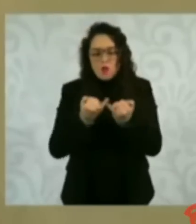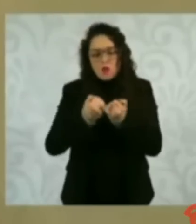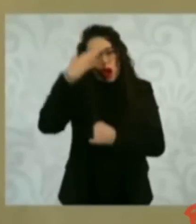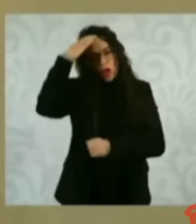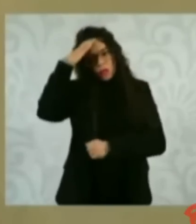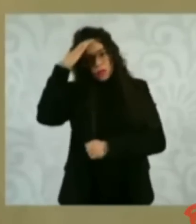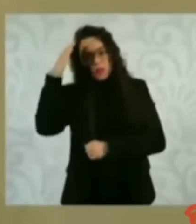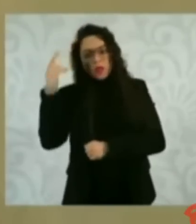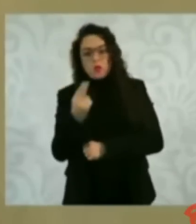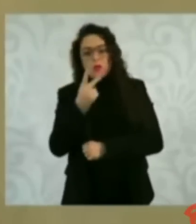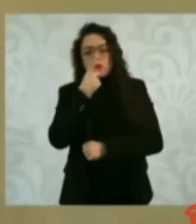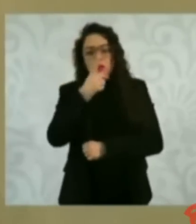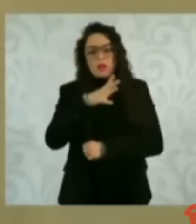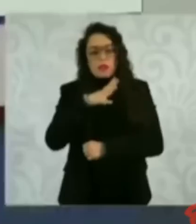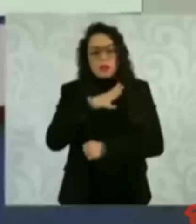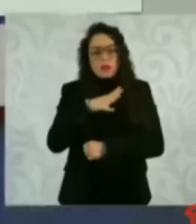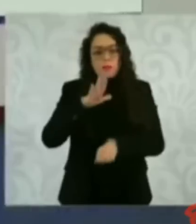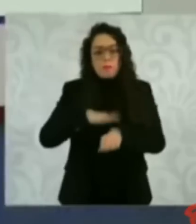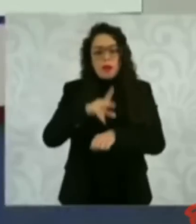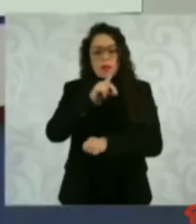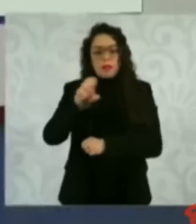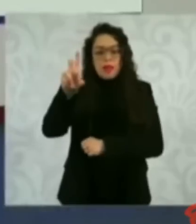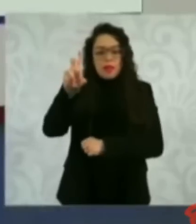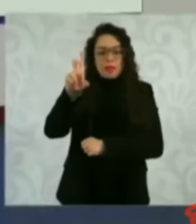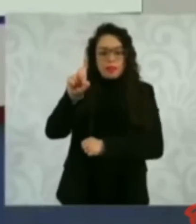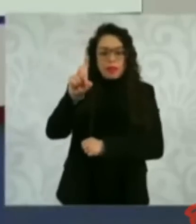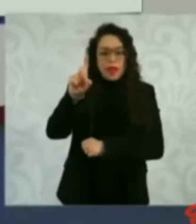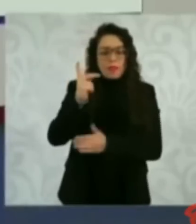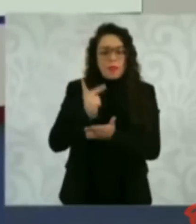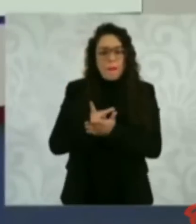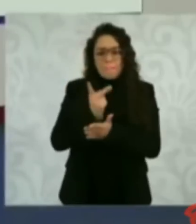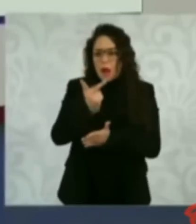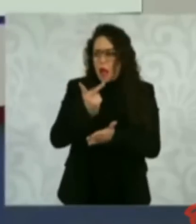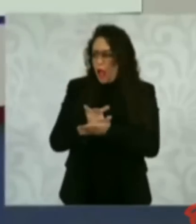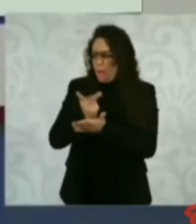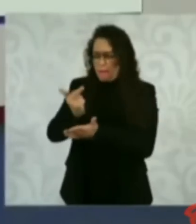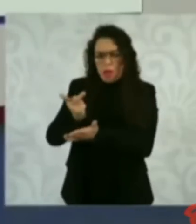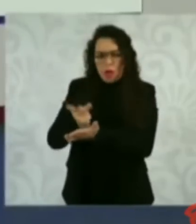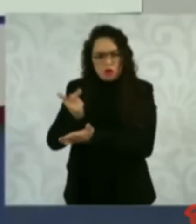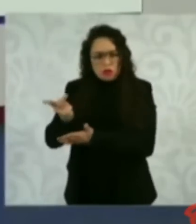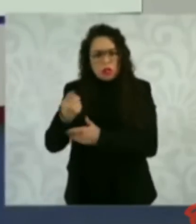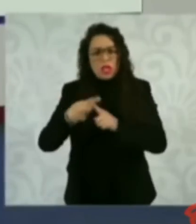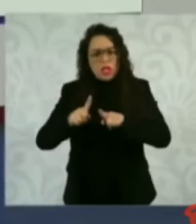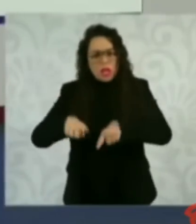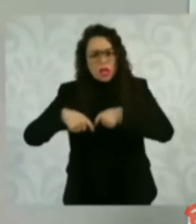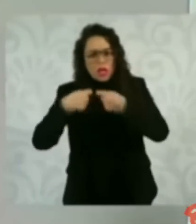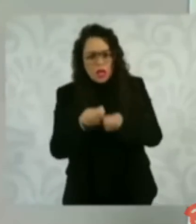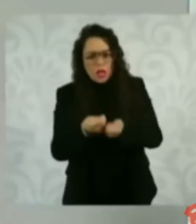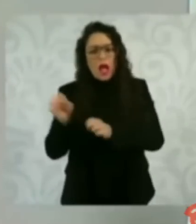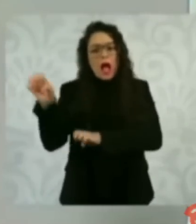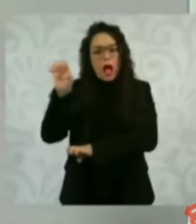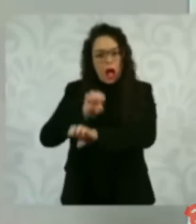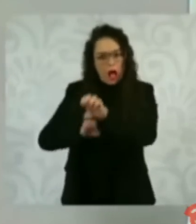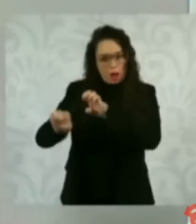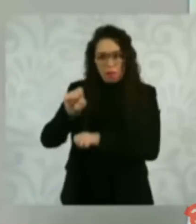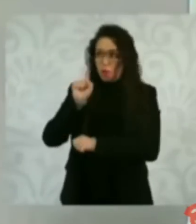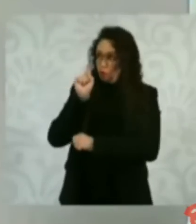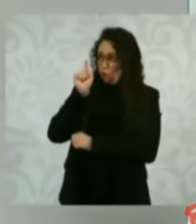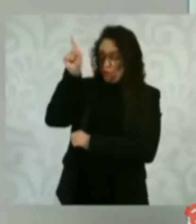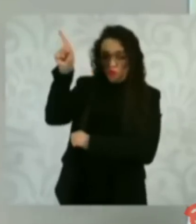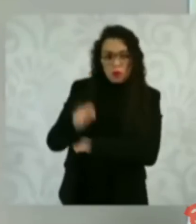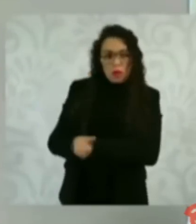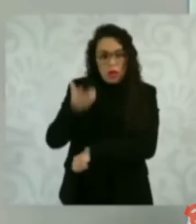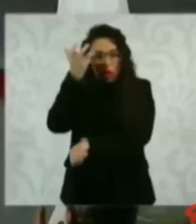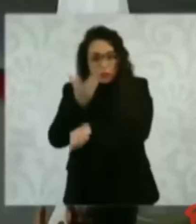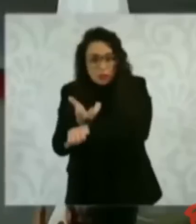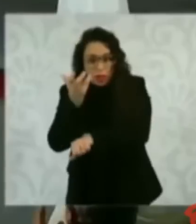de 30 premios, que por cierto muchos de ellos fueron otorgados por agencias de Estados Unidos.